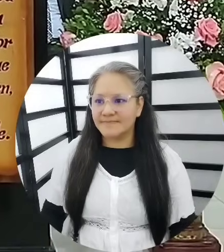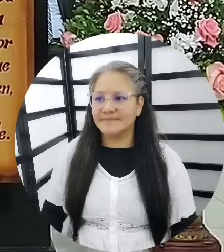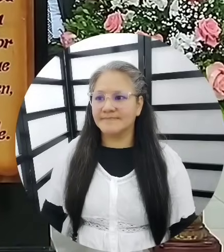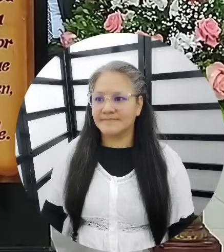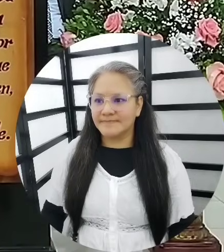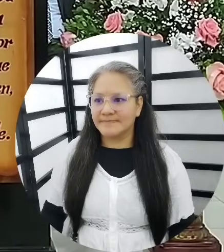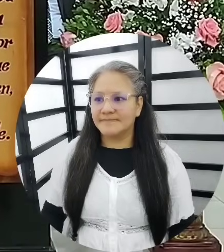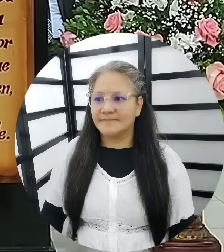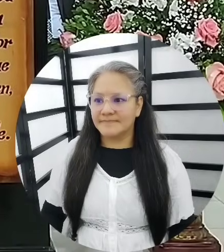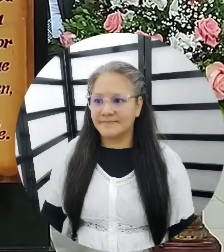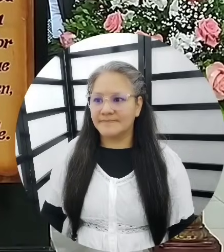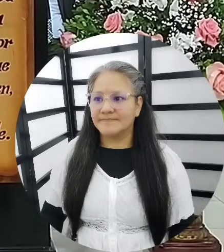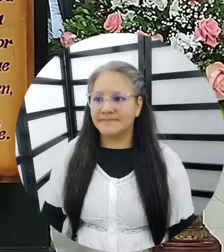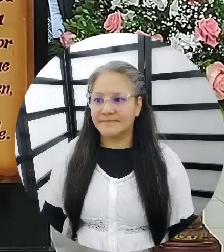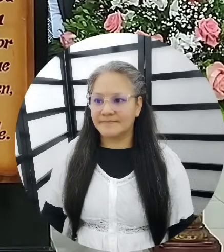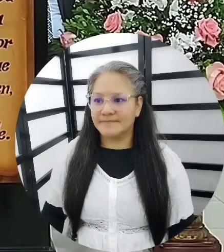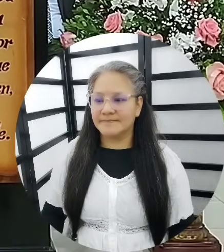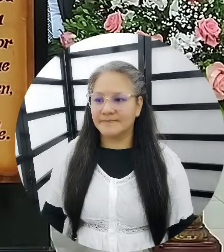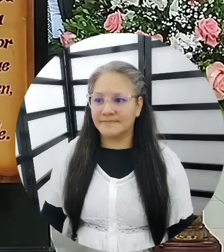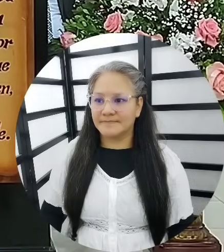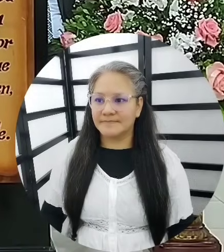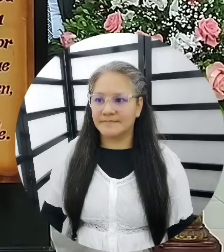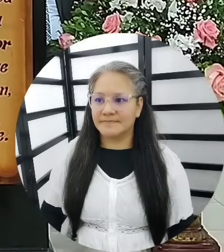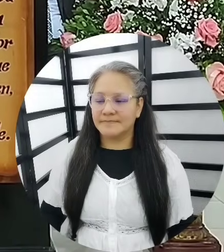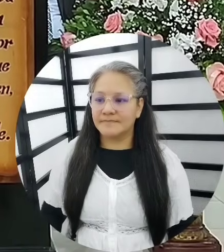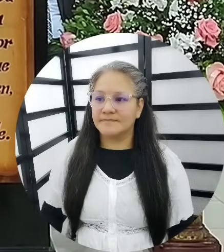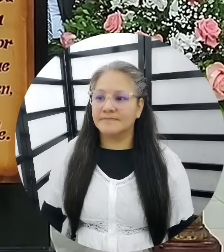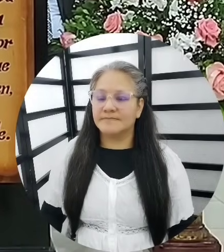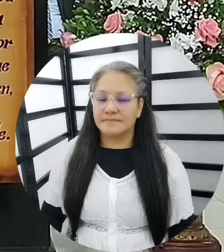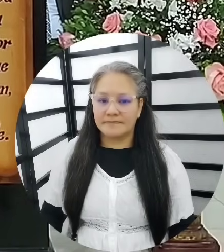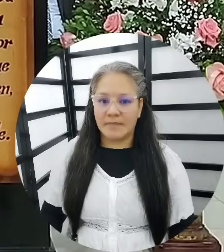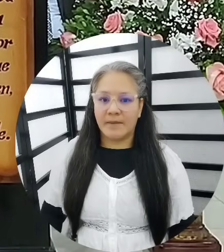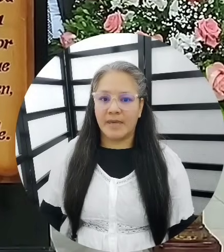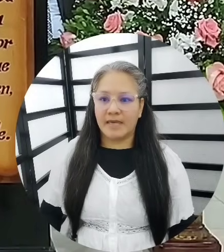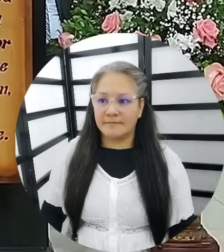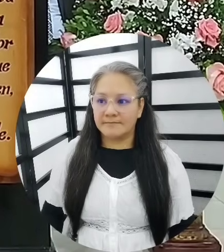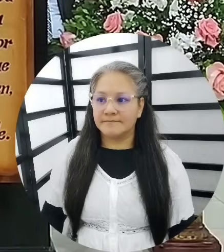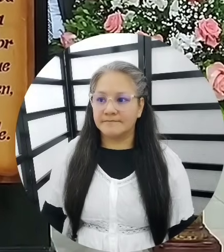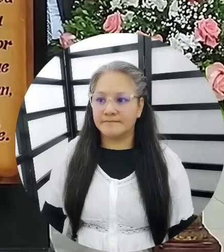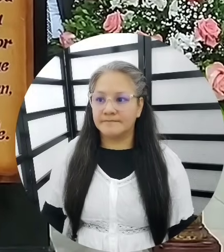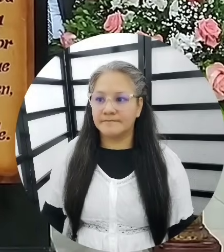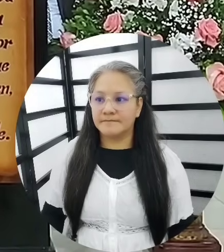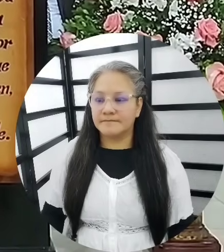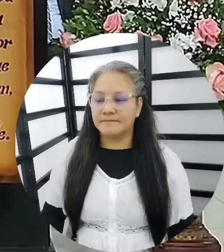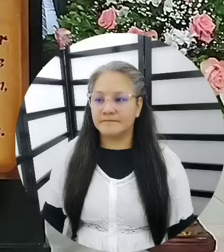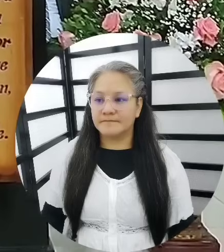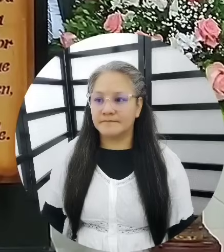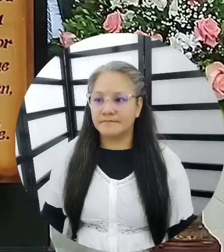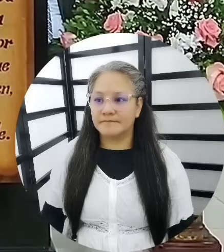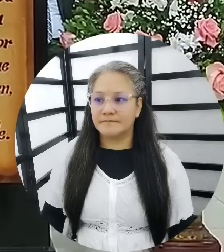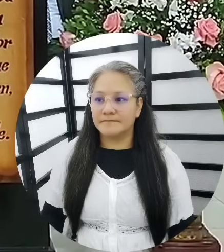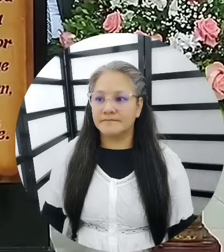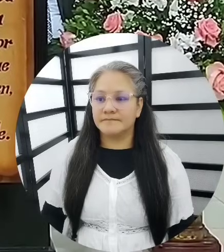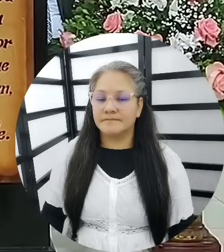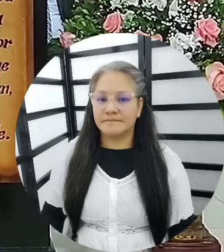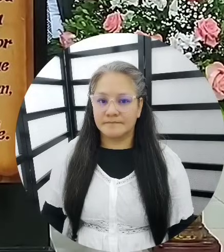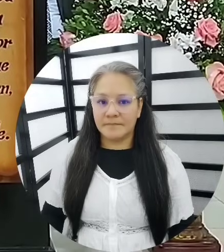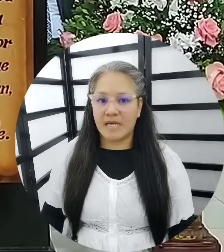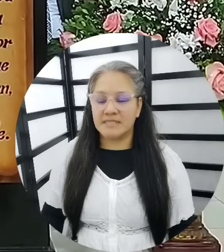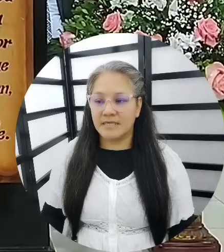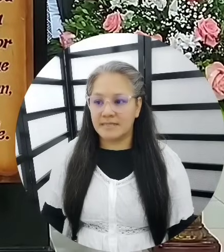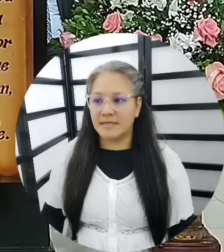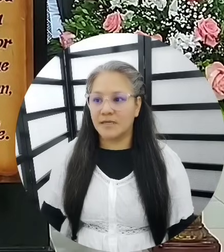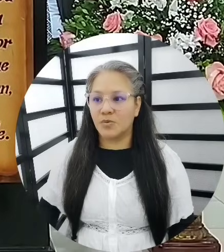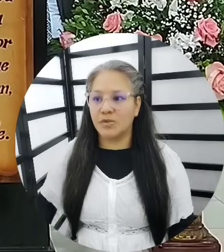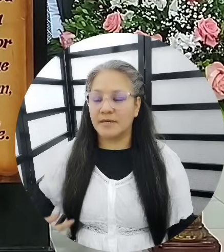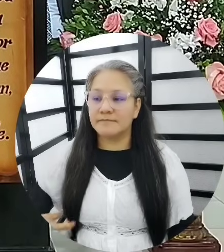Lo que ha hecho Dios a través de estos 60 años ha sido podar su viña. Y gracias a